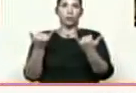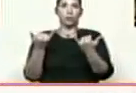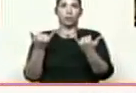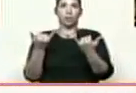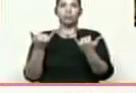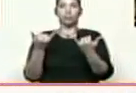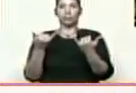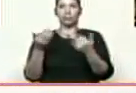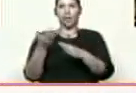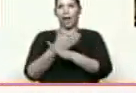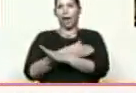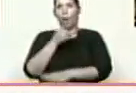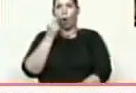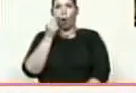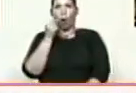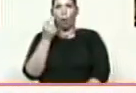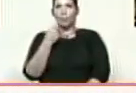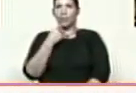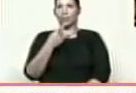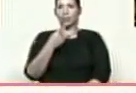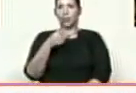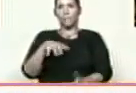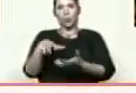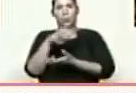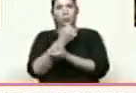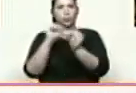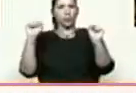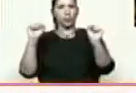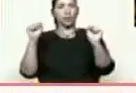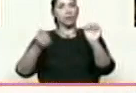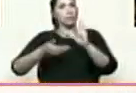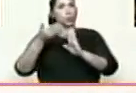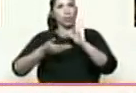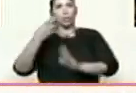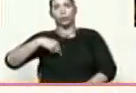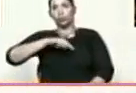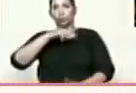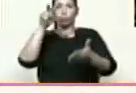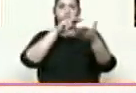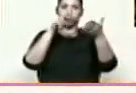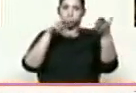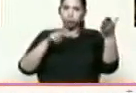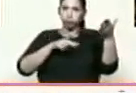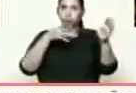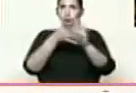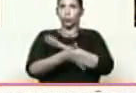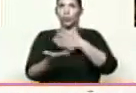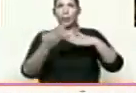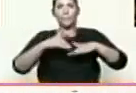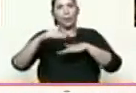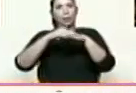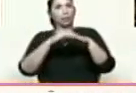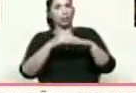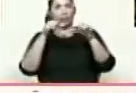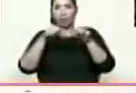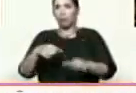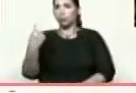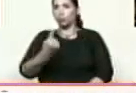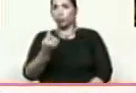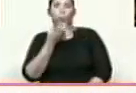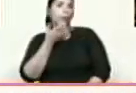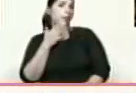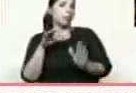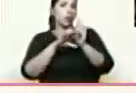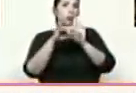de la soberanía, es muy importante que nosotros lo veamos. No nos quedemos solo en la